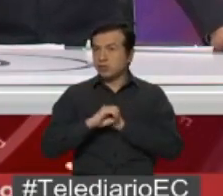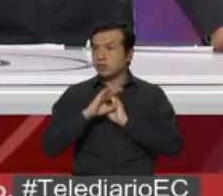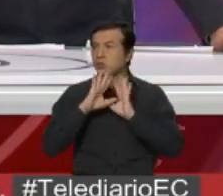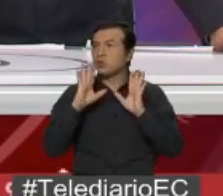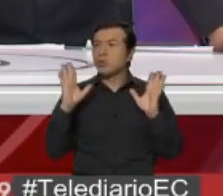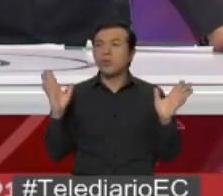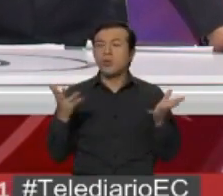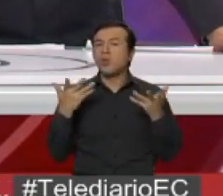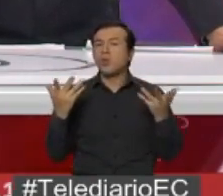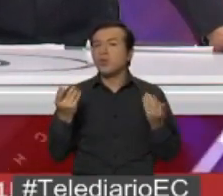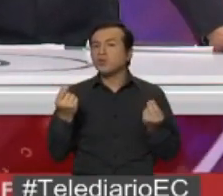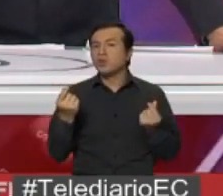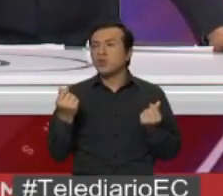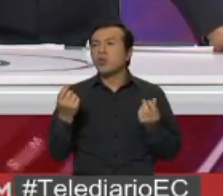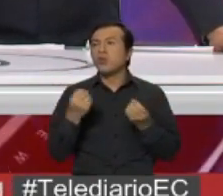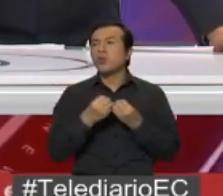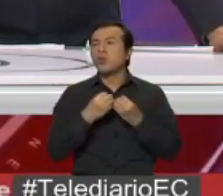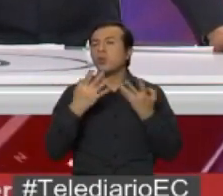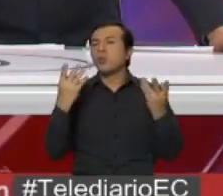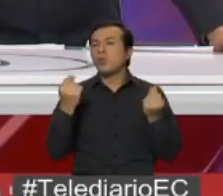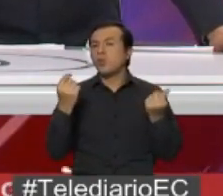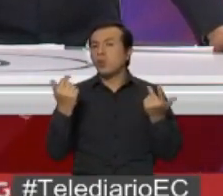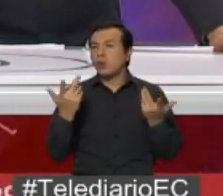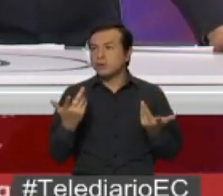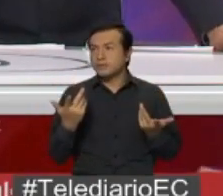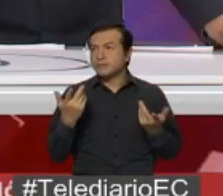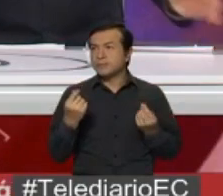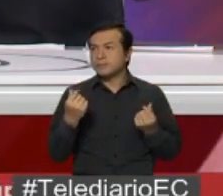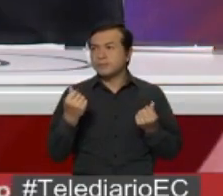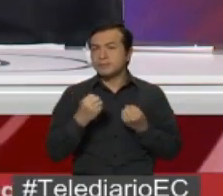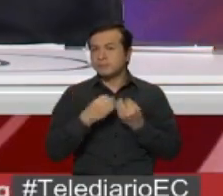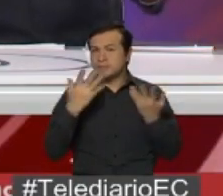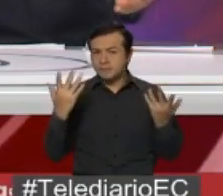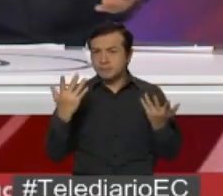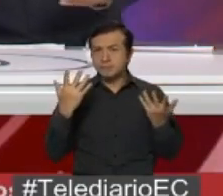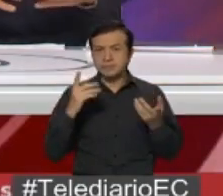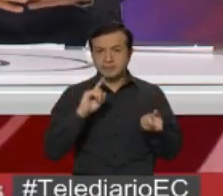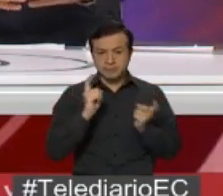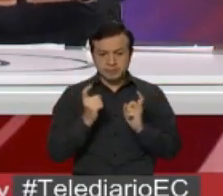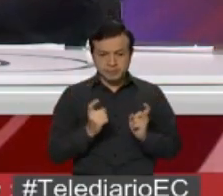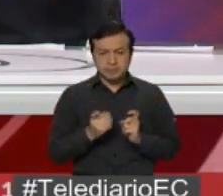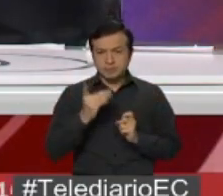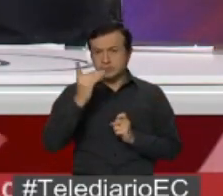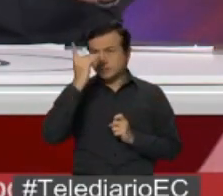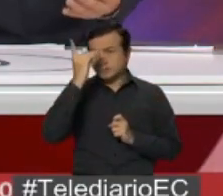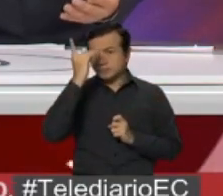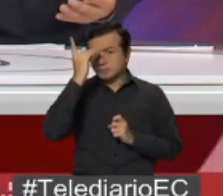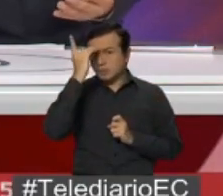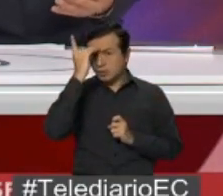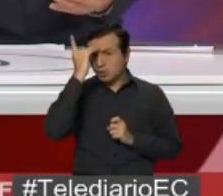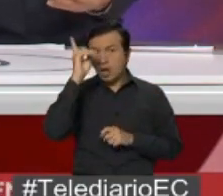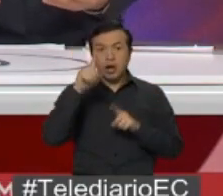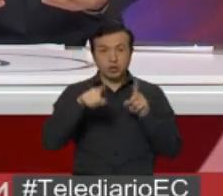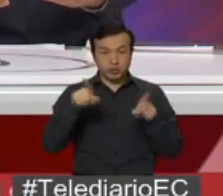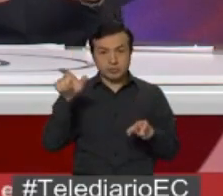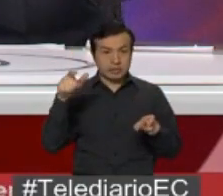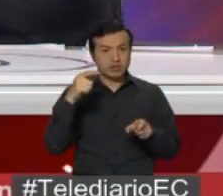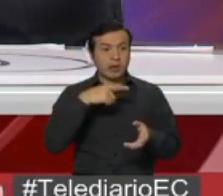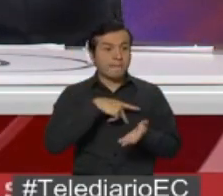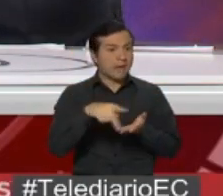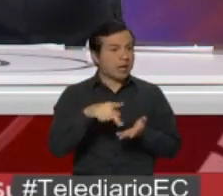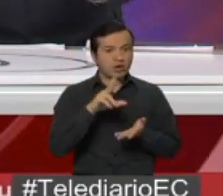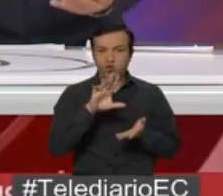cuál es el valor de estos montos de refinanciamiento de créditos que han accedido durante estas